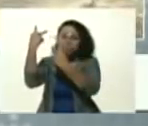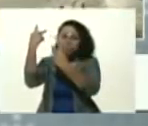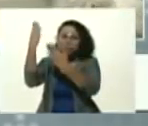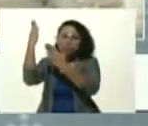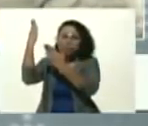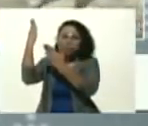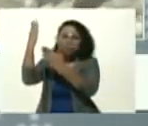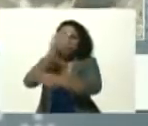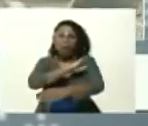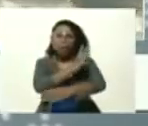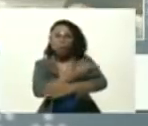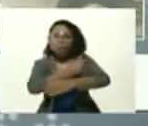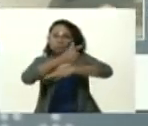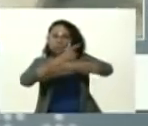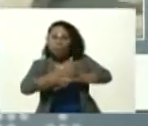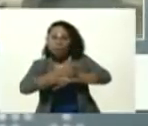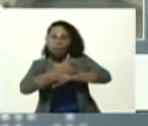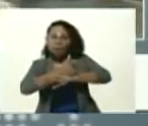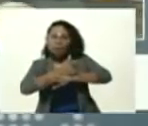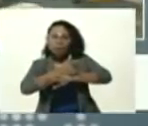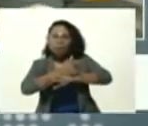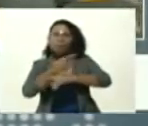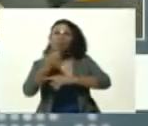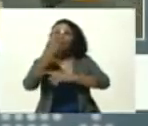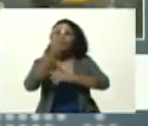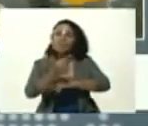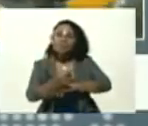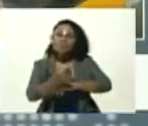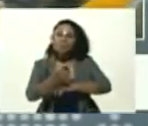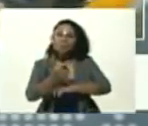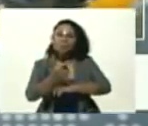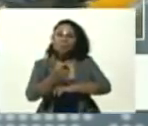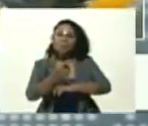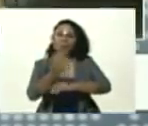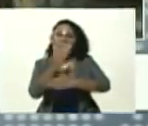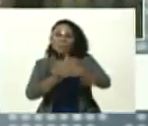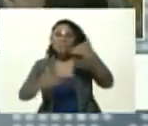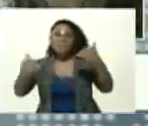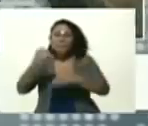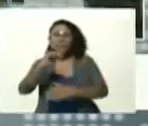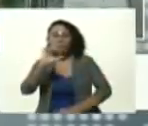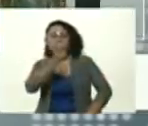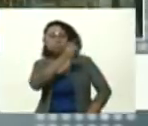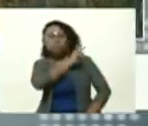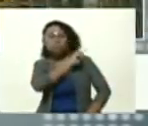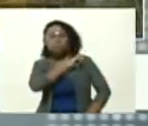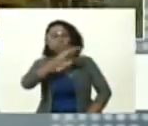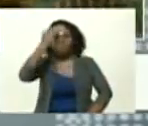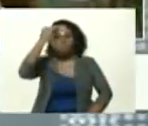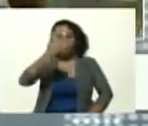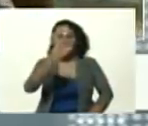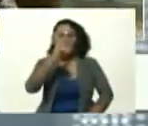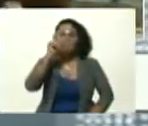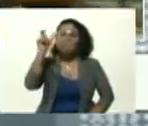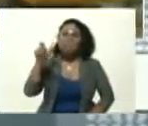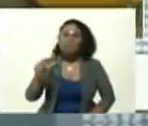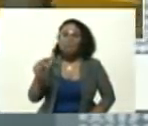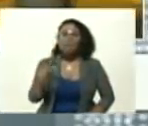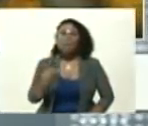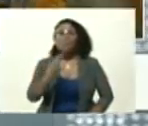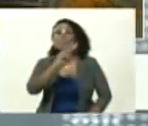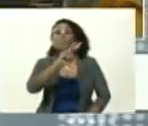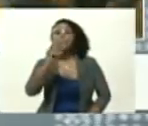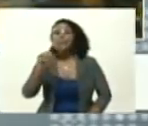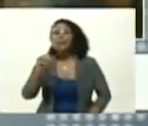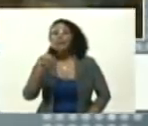La Fuerza Armada, decía el mayor general José Moreno, han hecho más de 20